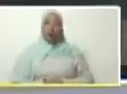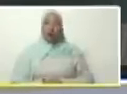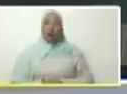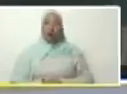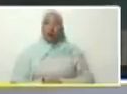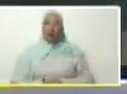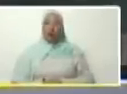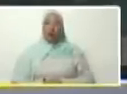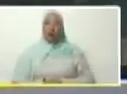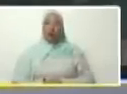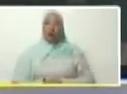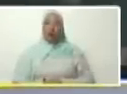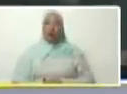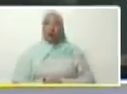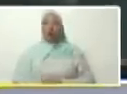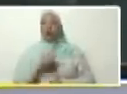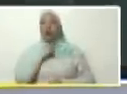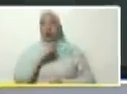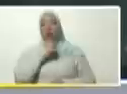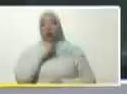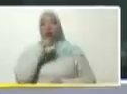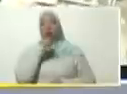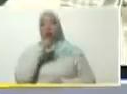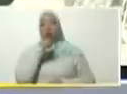que nos juntamos